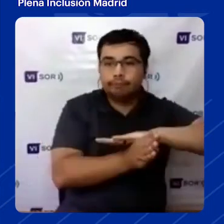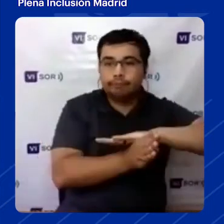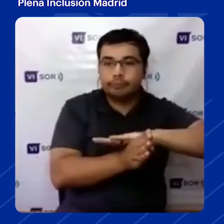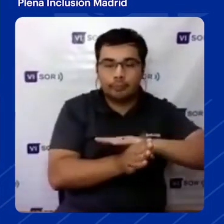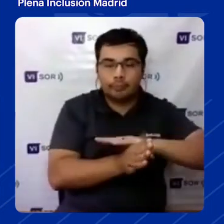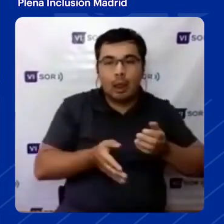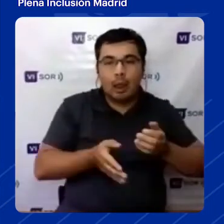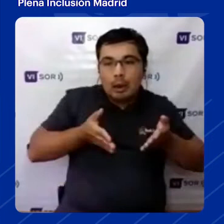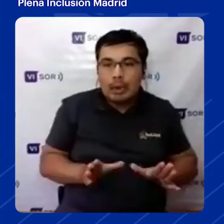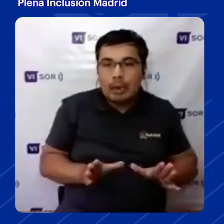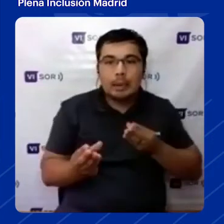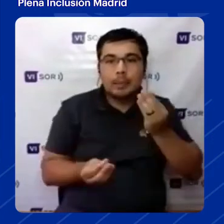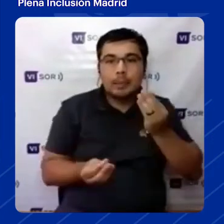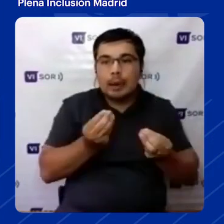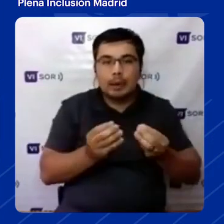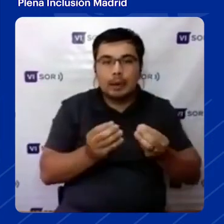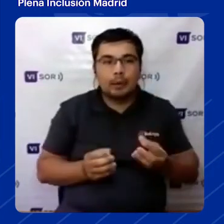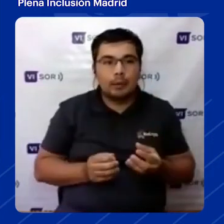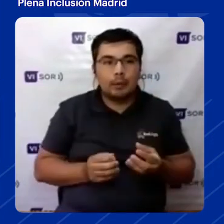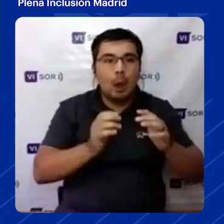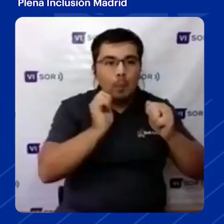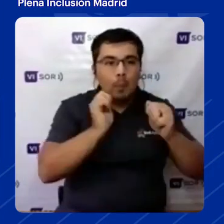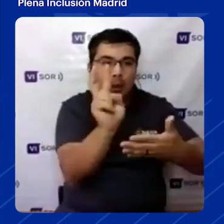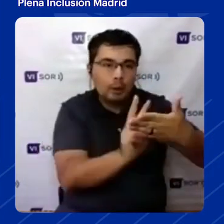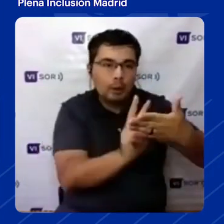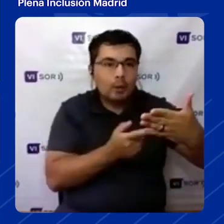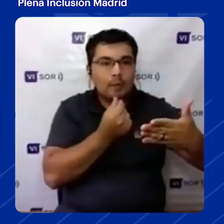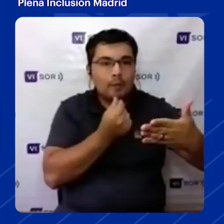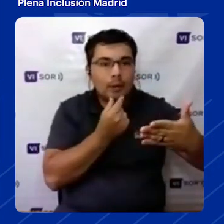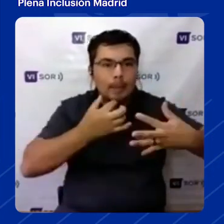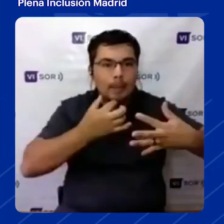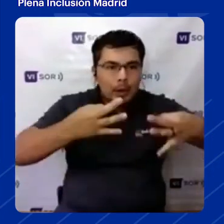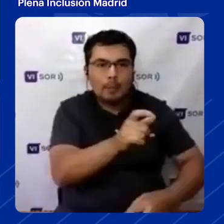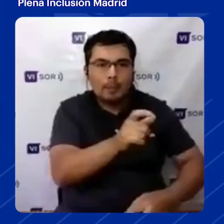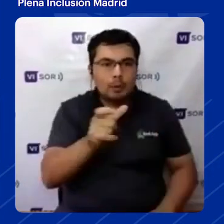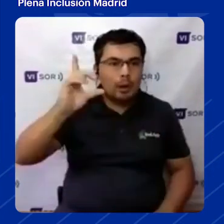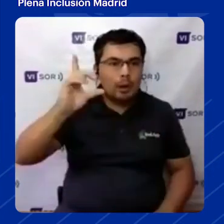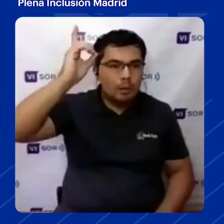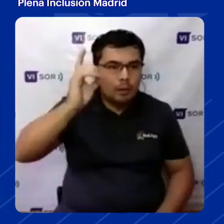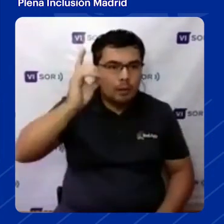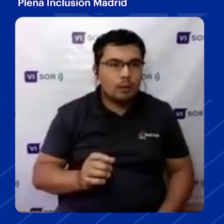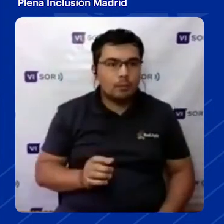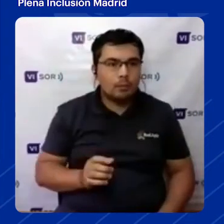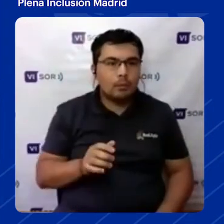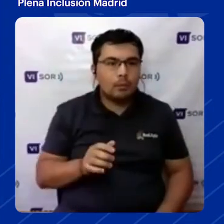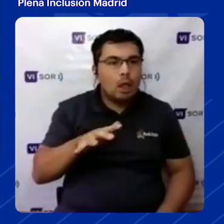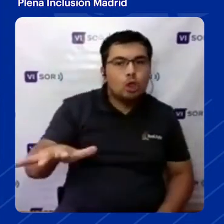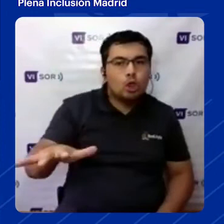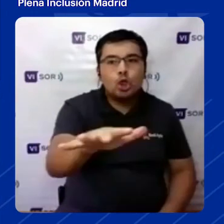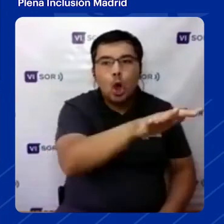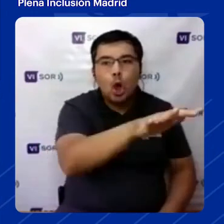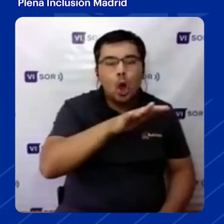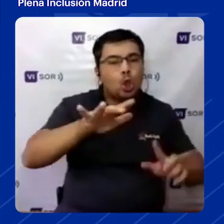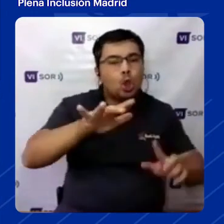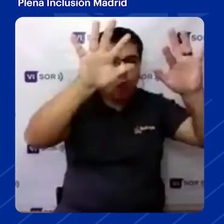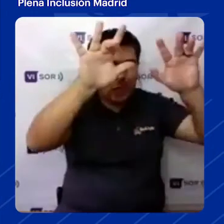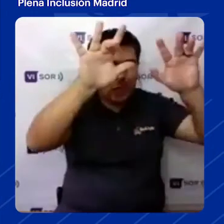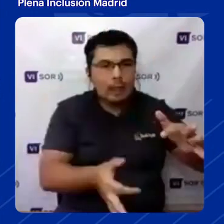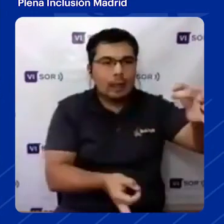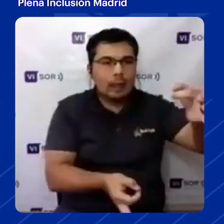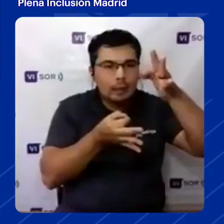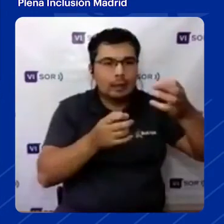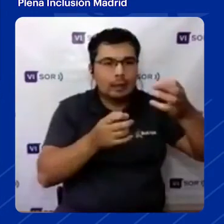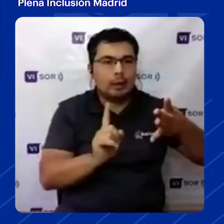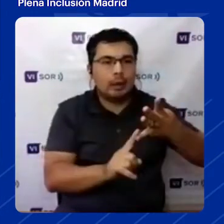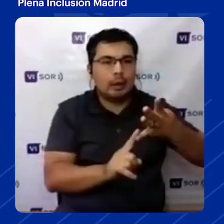textos, es complementario al original y tiene una presentación diferente del estándar. Son pautas más rígidas y